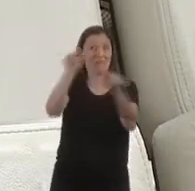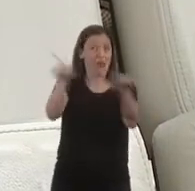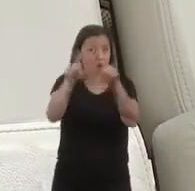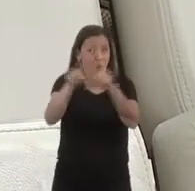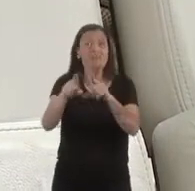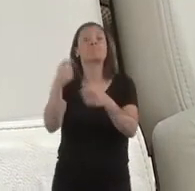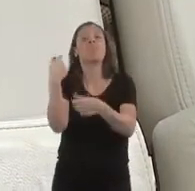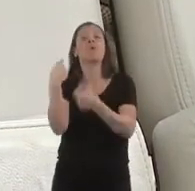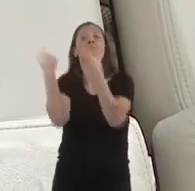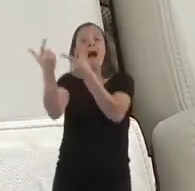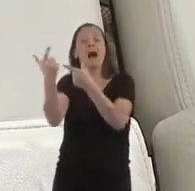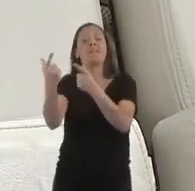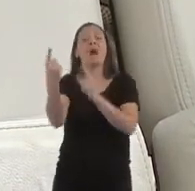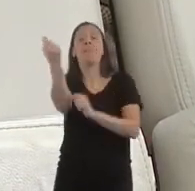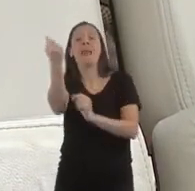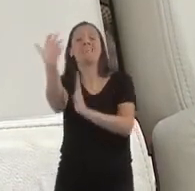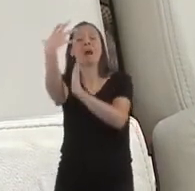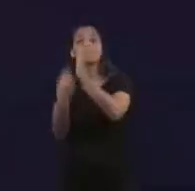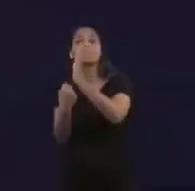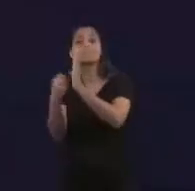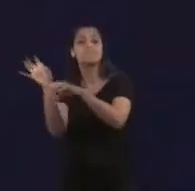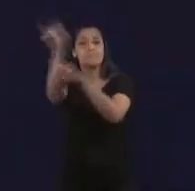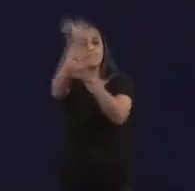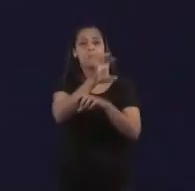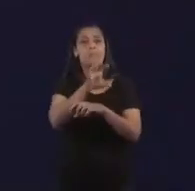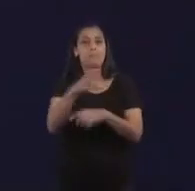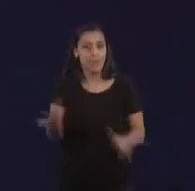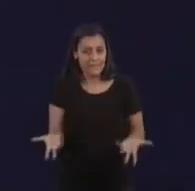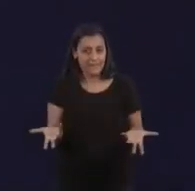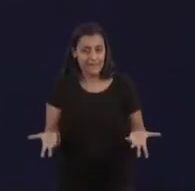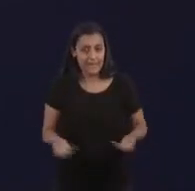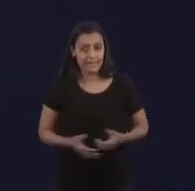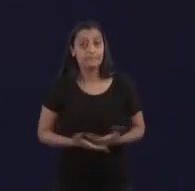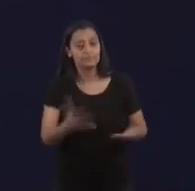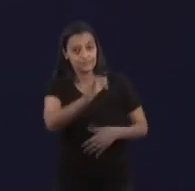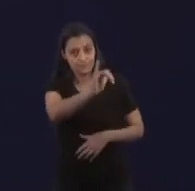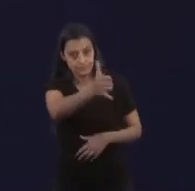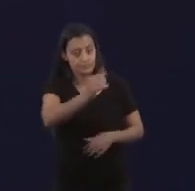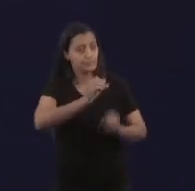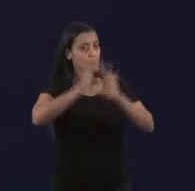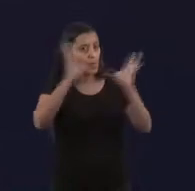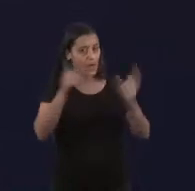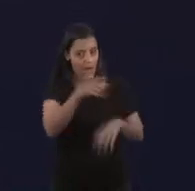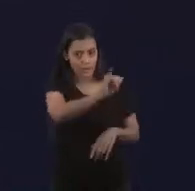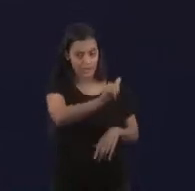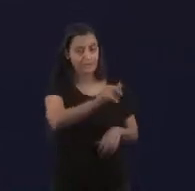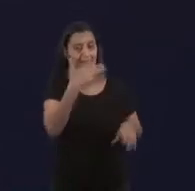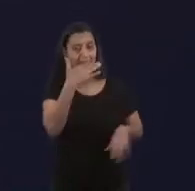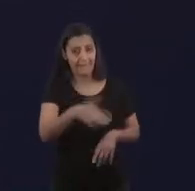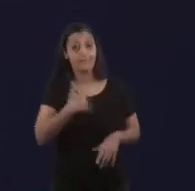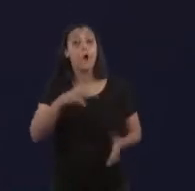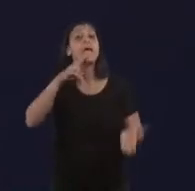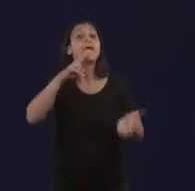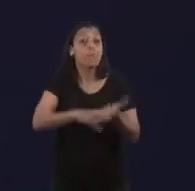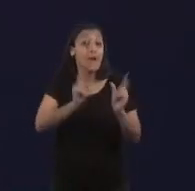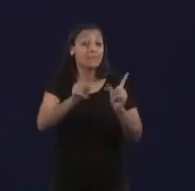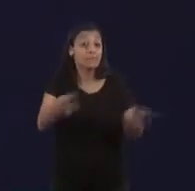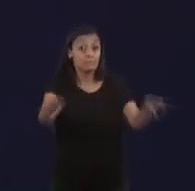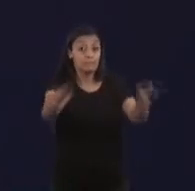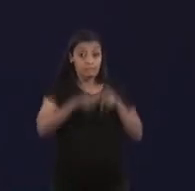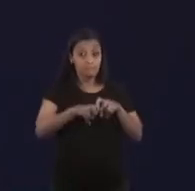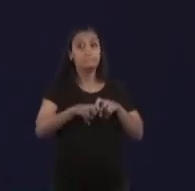rebaja en los ingresos de las provincias. Perfecto, sí, bueno, por supuesto, claramente los impuestos que son coparticipables y